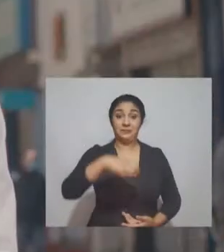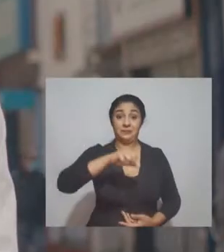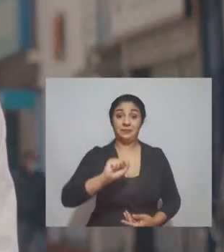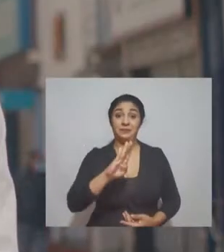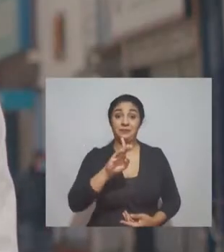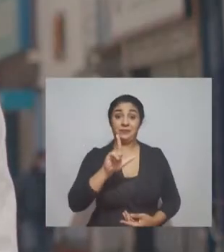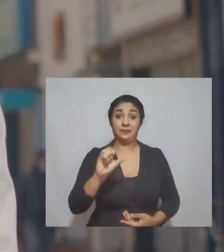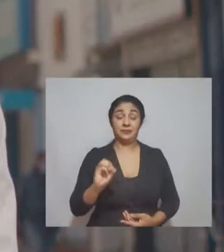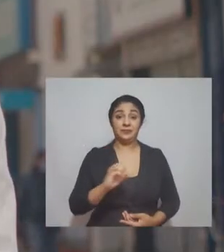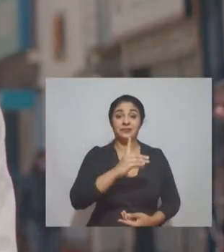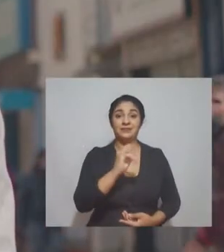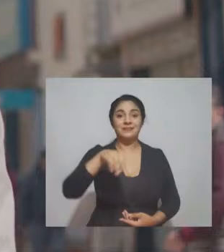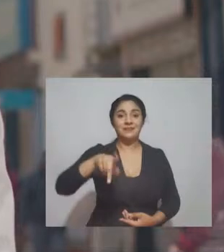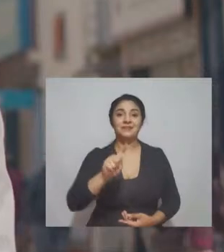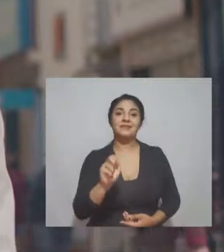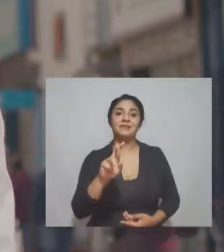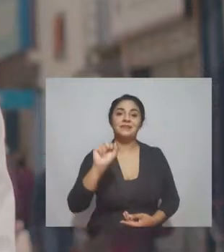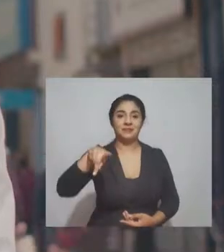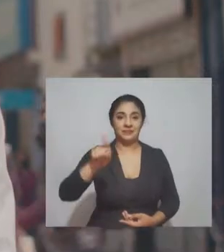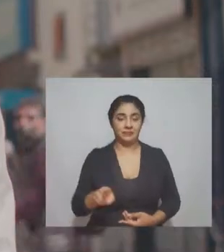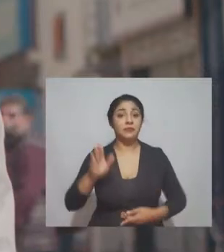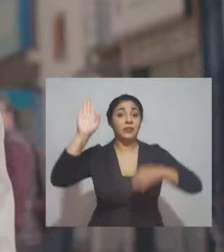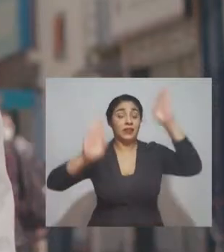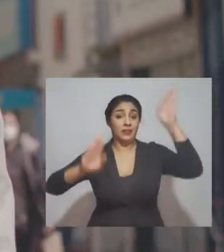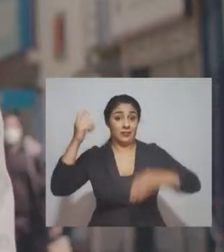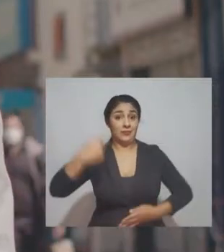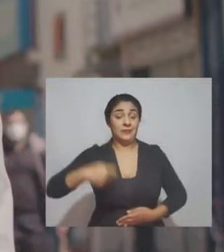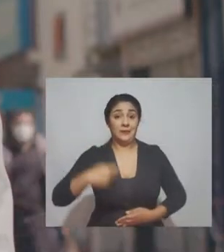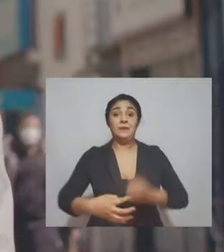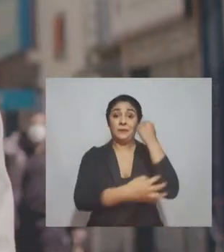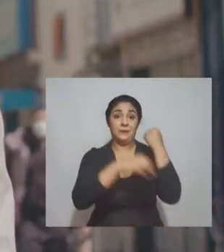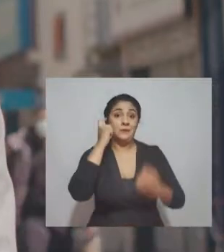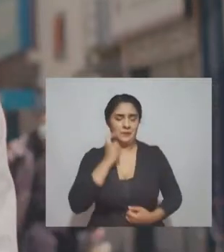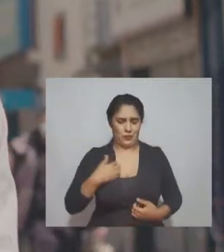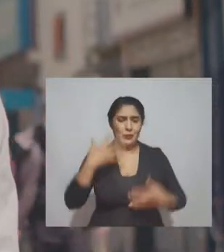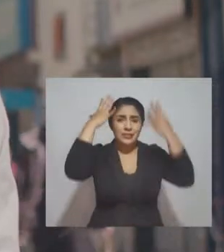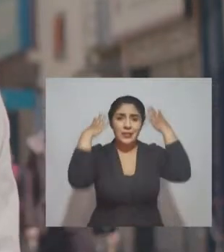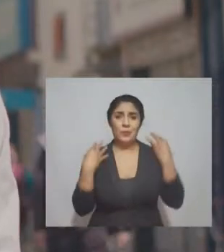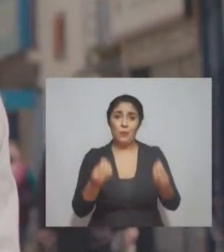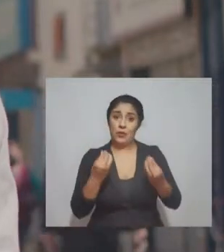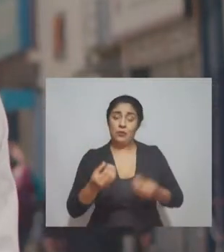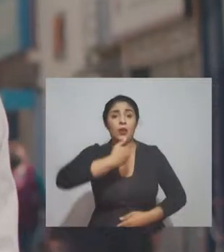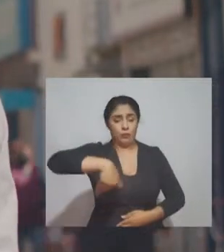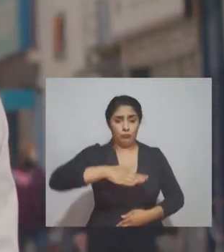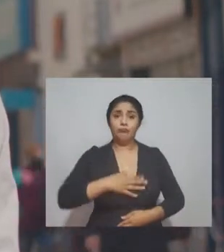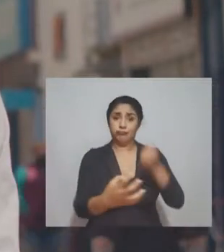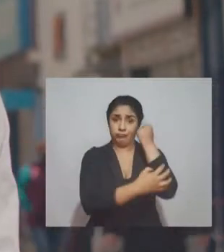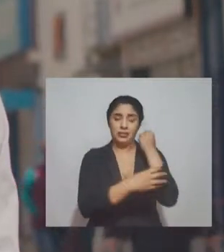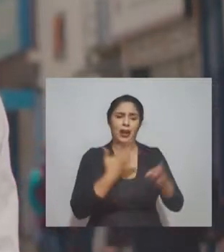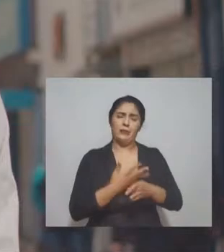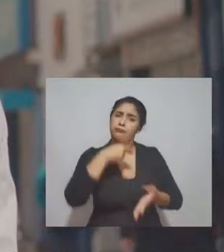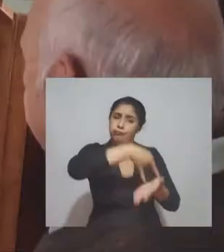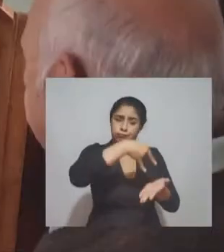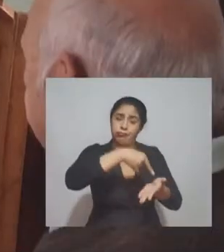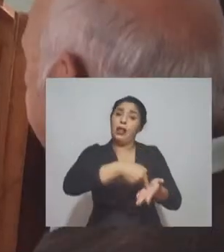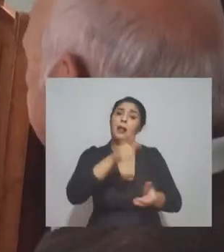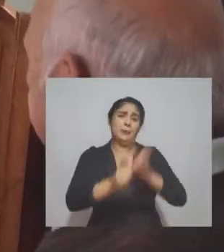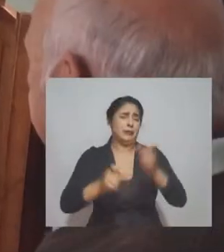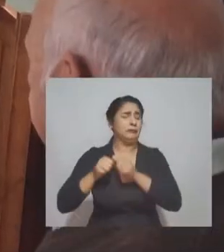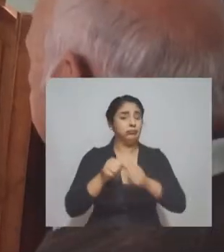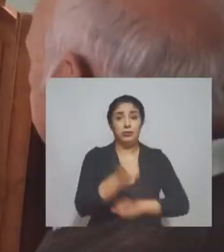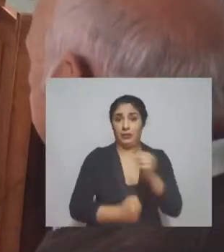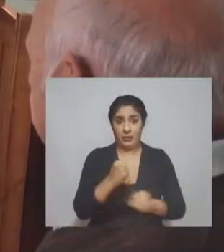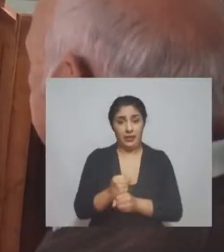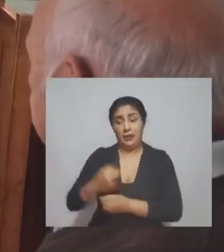soy favoritas candidato a senador por la región de hippies solistas con buenos en nuestra región nos enfrentamos a parlamentarios que llevan décadas